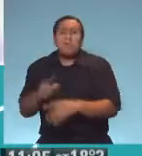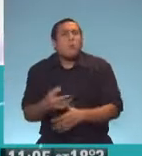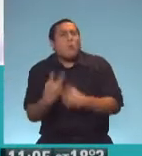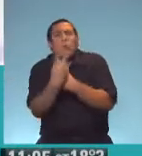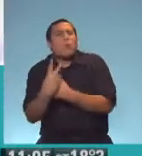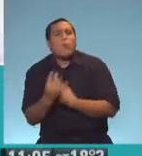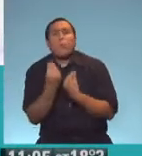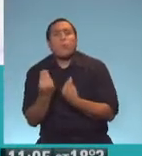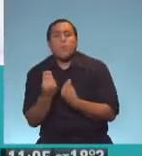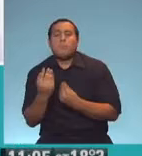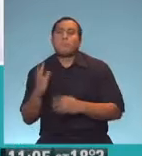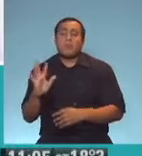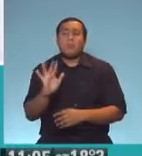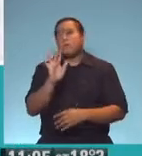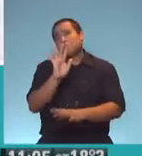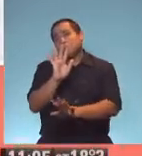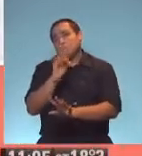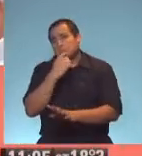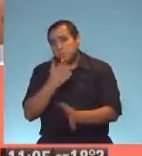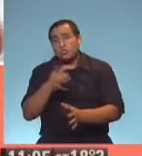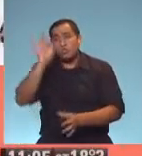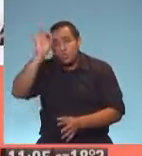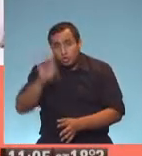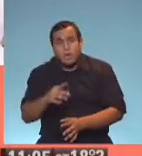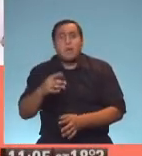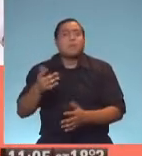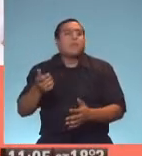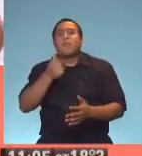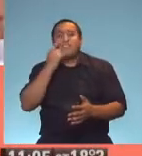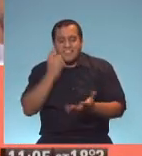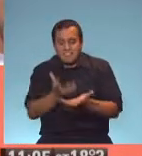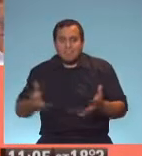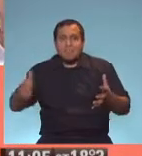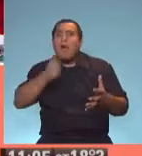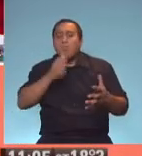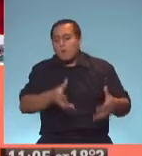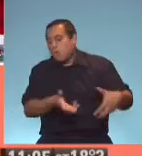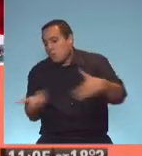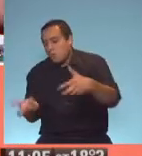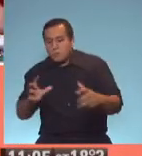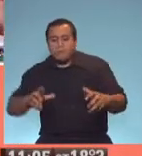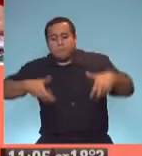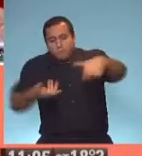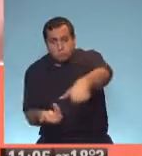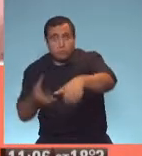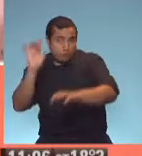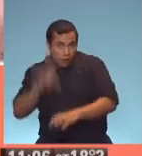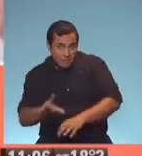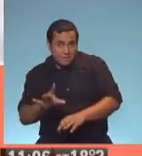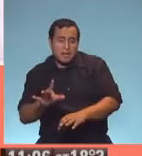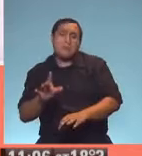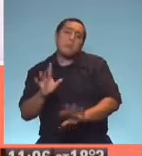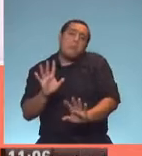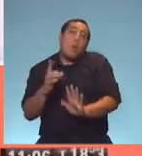Lo podemos prevenir. Por un lado, no es solamente vaciar y dar vuelta a los tarros. Esa es una de las medidas. Esa es una de las medidas, pero no es solamente